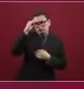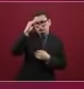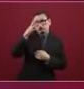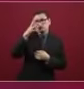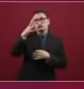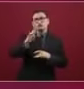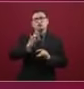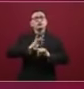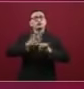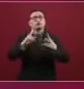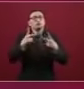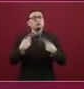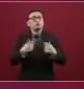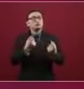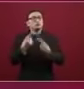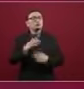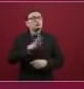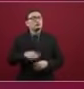acciones?